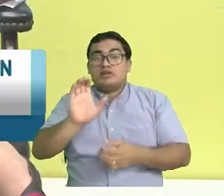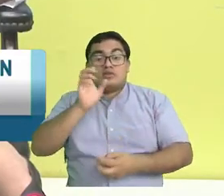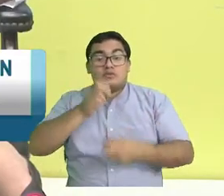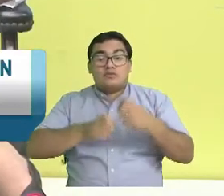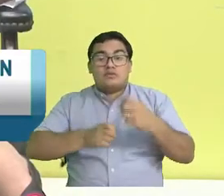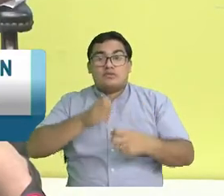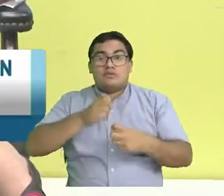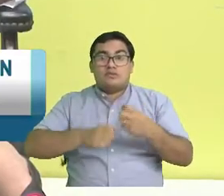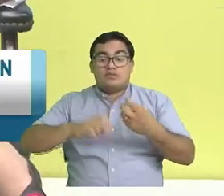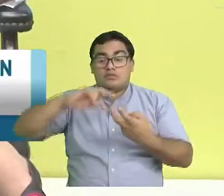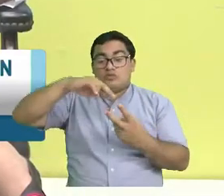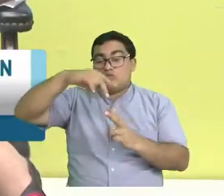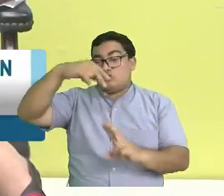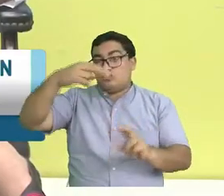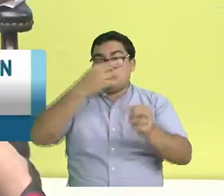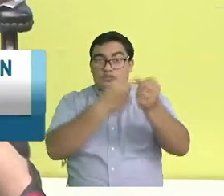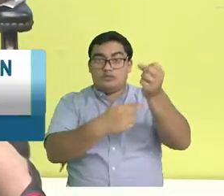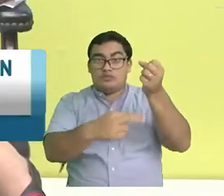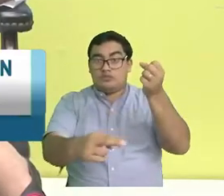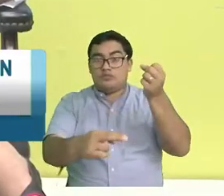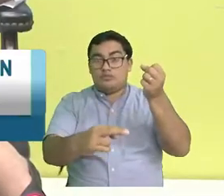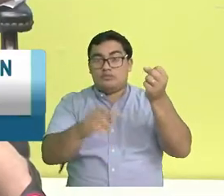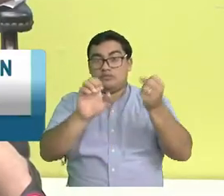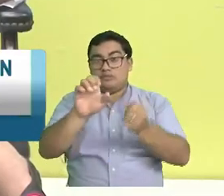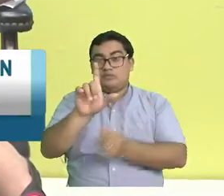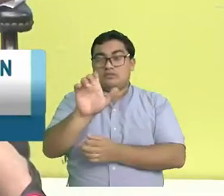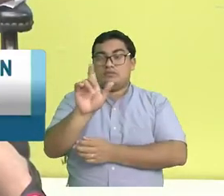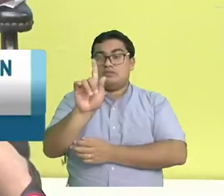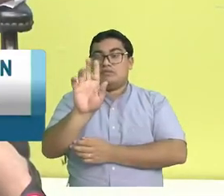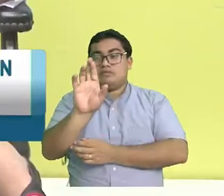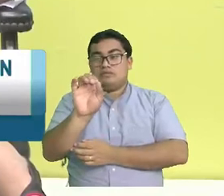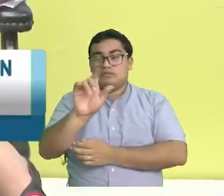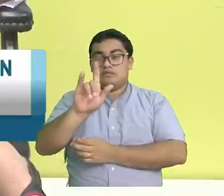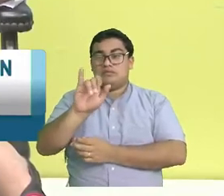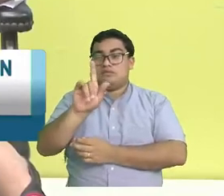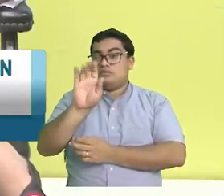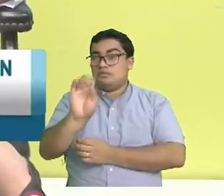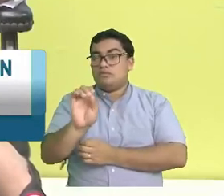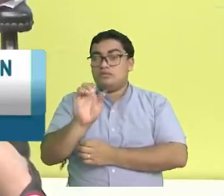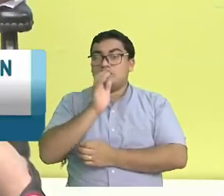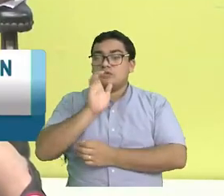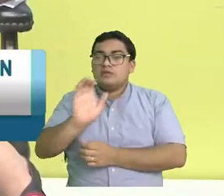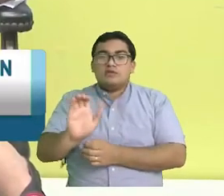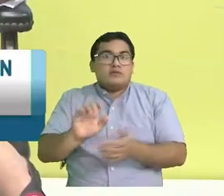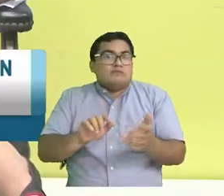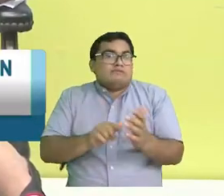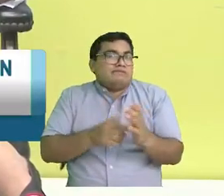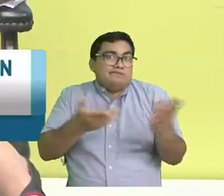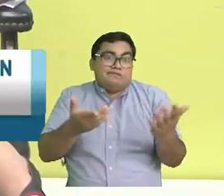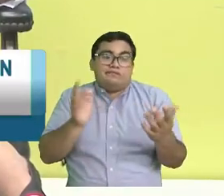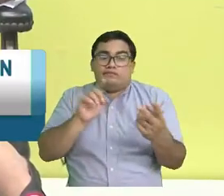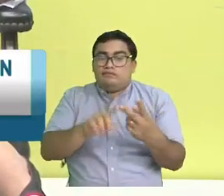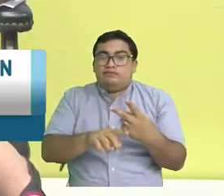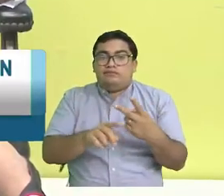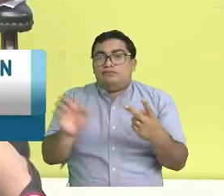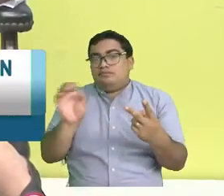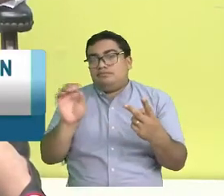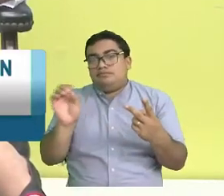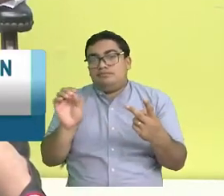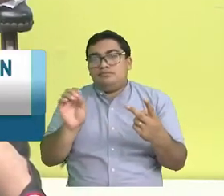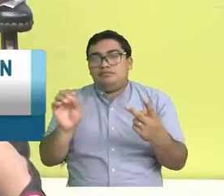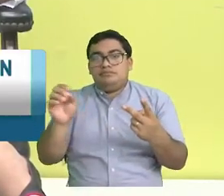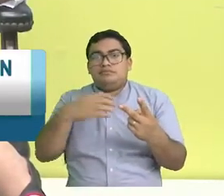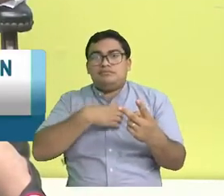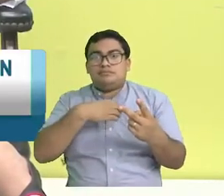alteración en un componente de la sangre, como los electrolitos, que le esté produciendo un comportamiento anormal. Interesante. O una alteración a